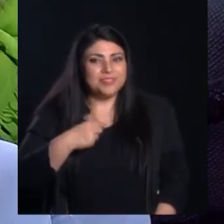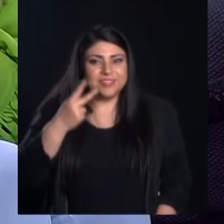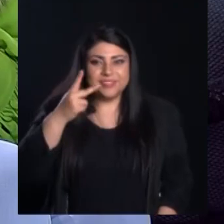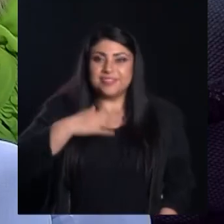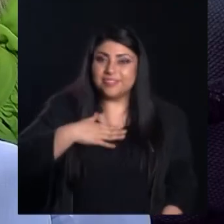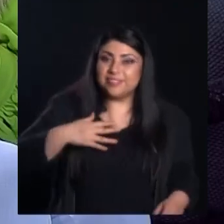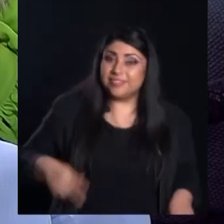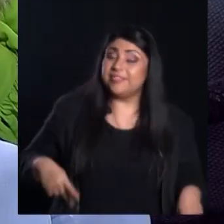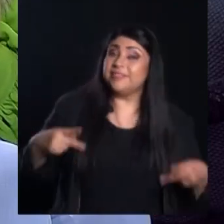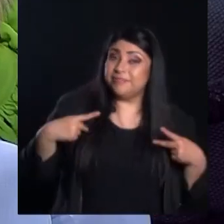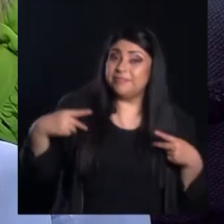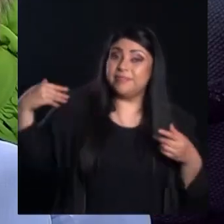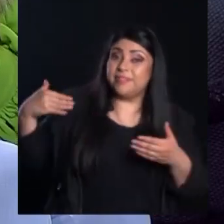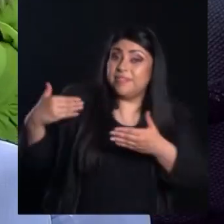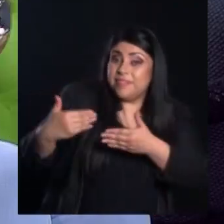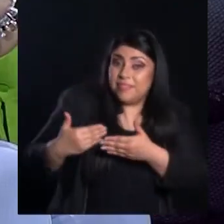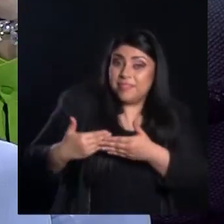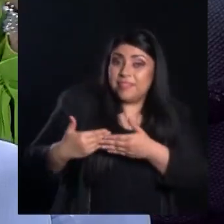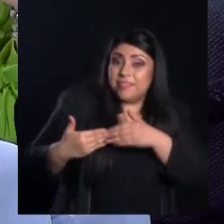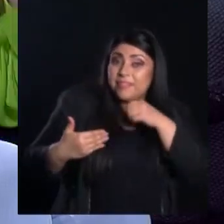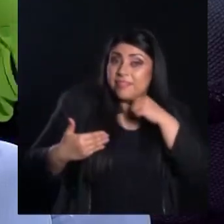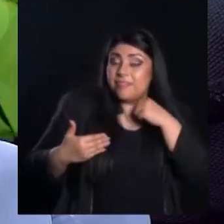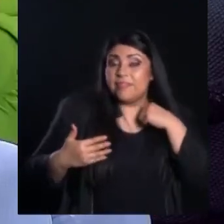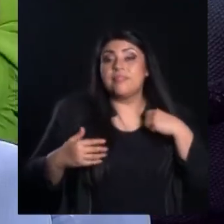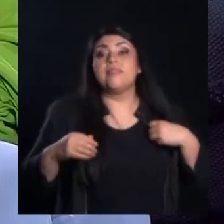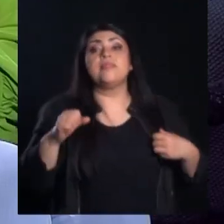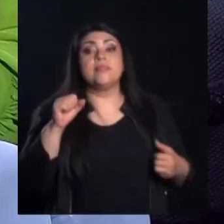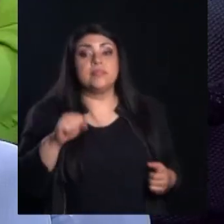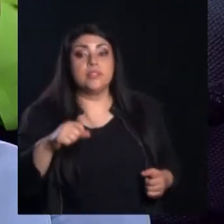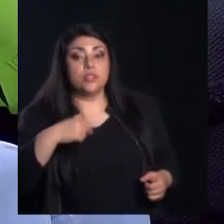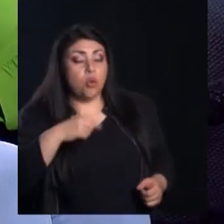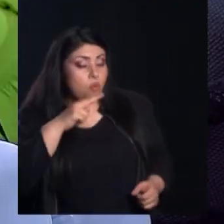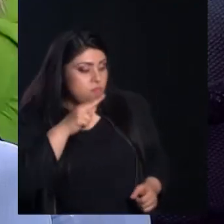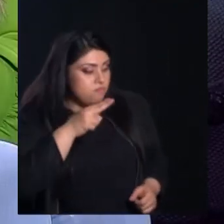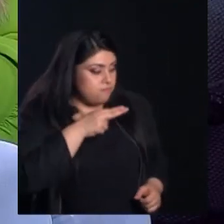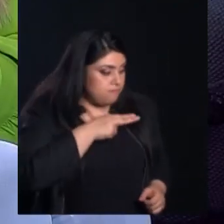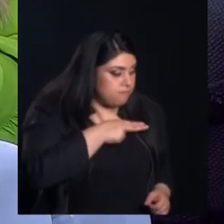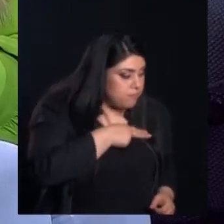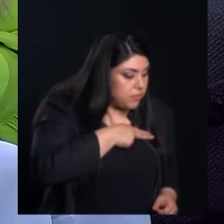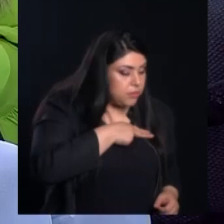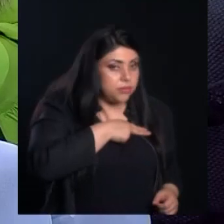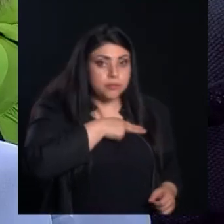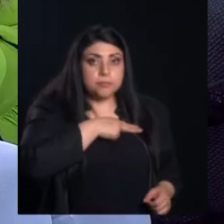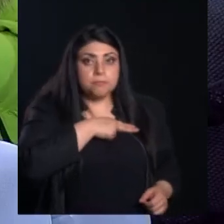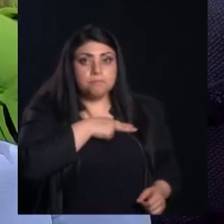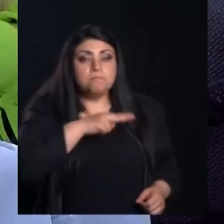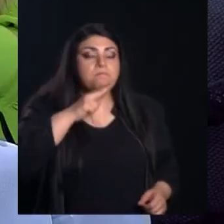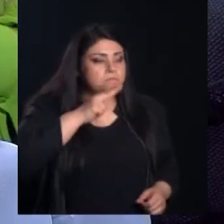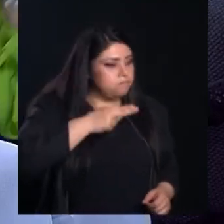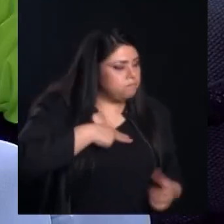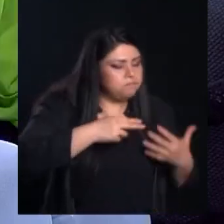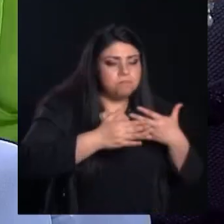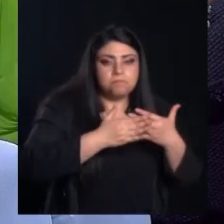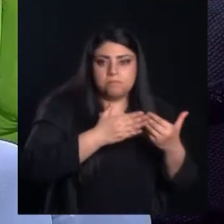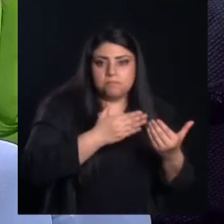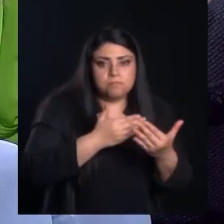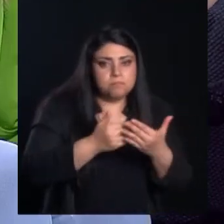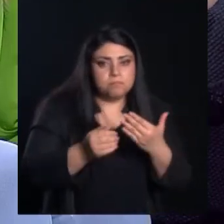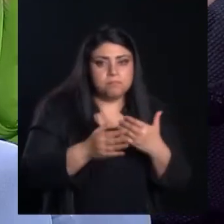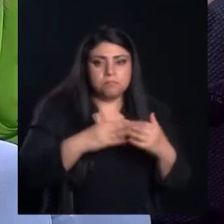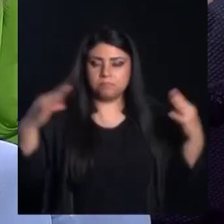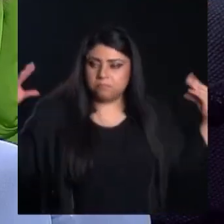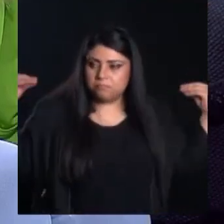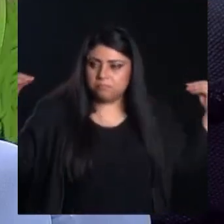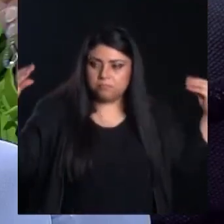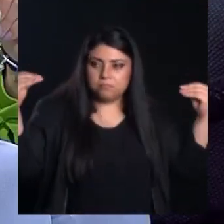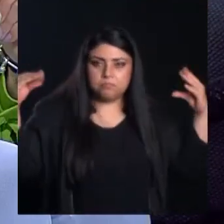mi vida este año como dio como ok me humillo me quebranto no me importa lo que la gente hable de